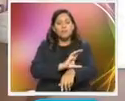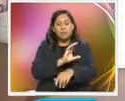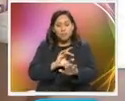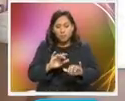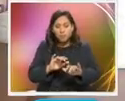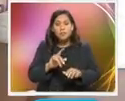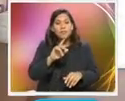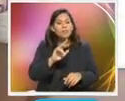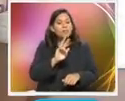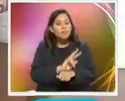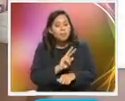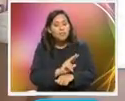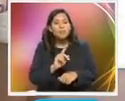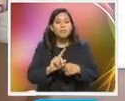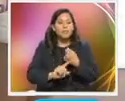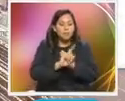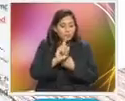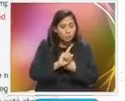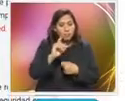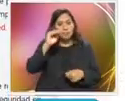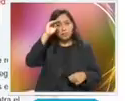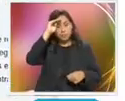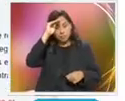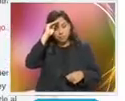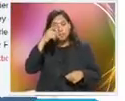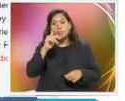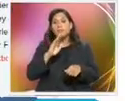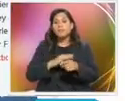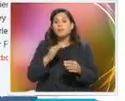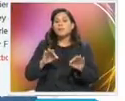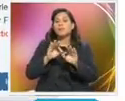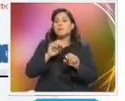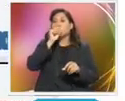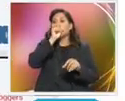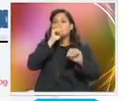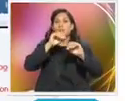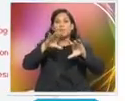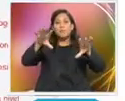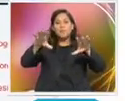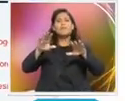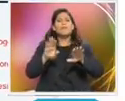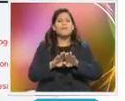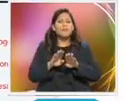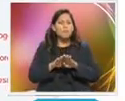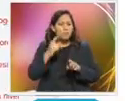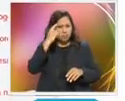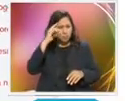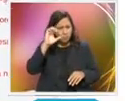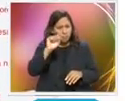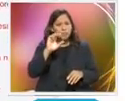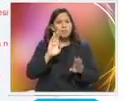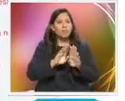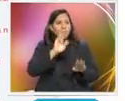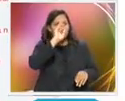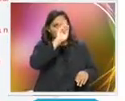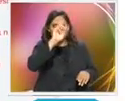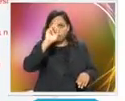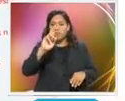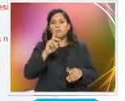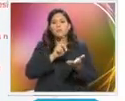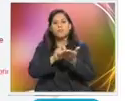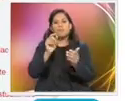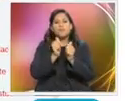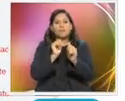a problematizar, a pensar y sobre todo, Juan, a divulgar conceptos de cómo hacer respetar los derechos